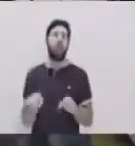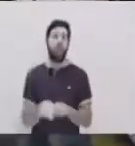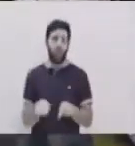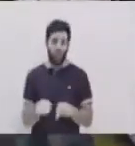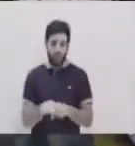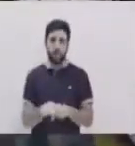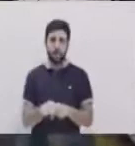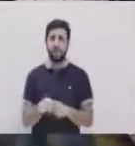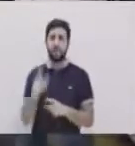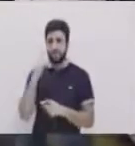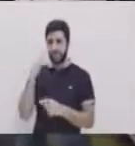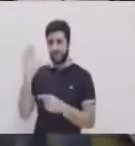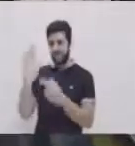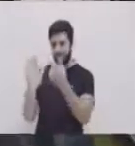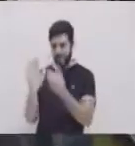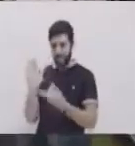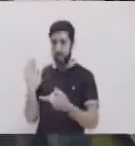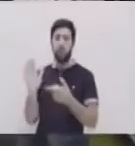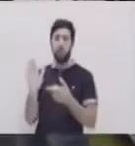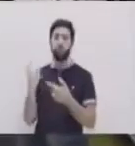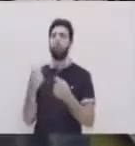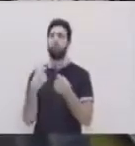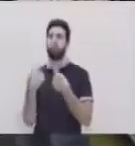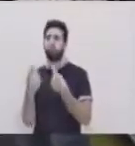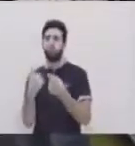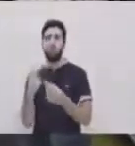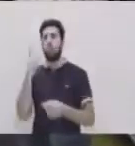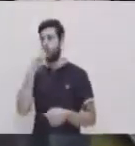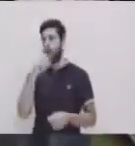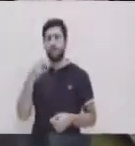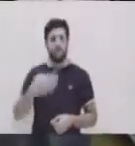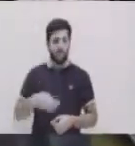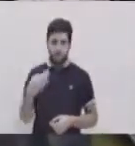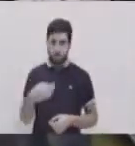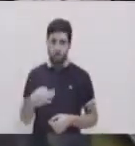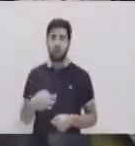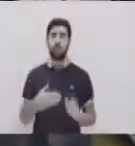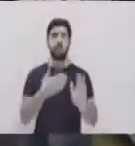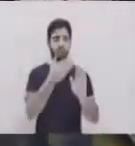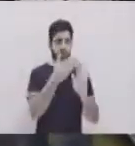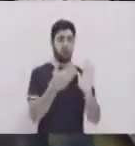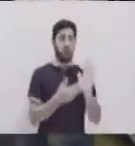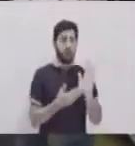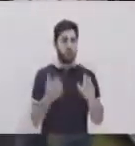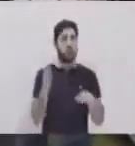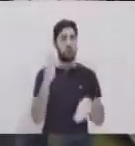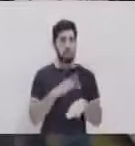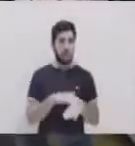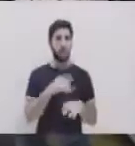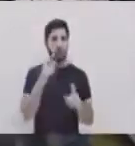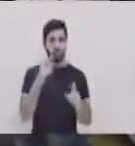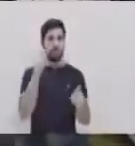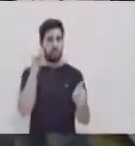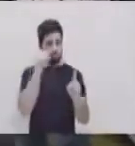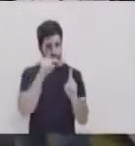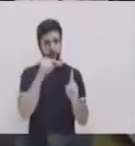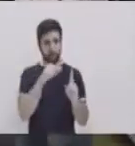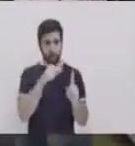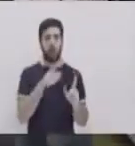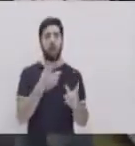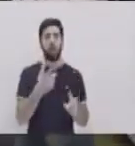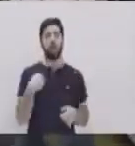como una conversación informal. En cambio esto, como bien indicabas, es algo más elaborado. Y entonces